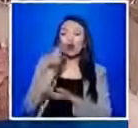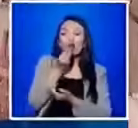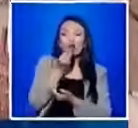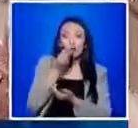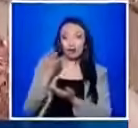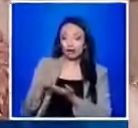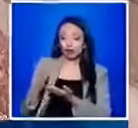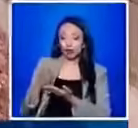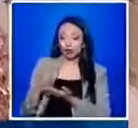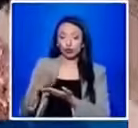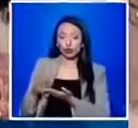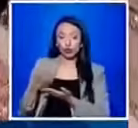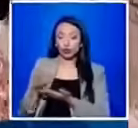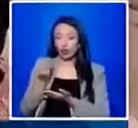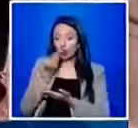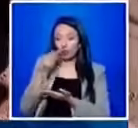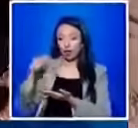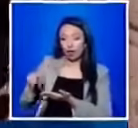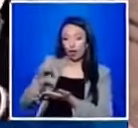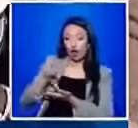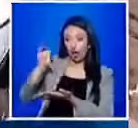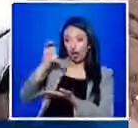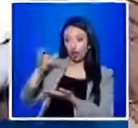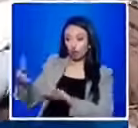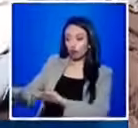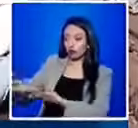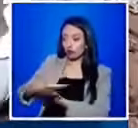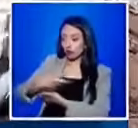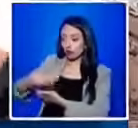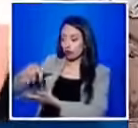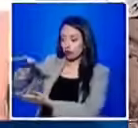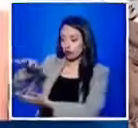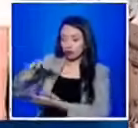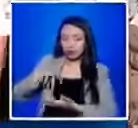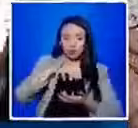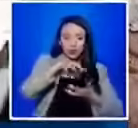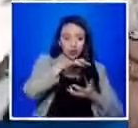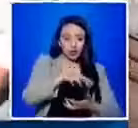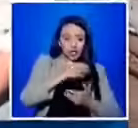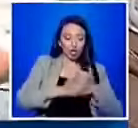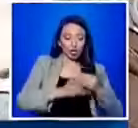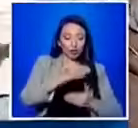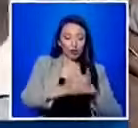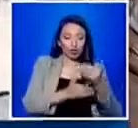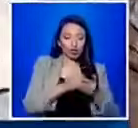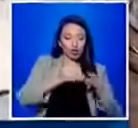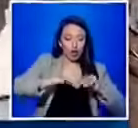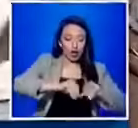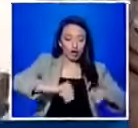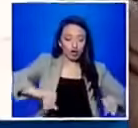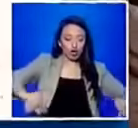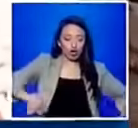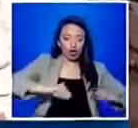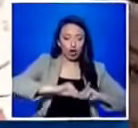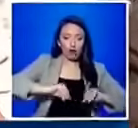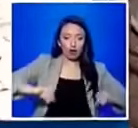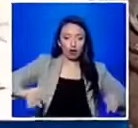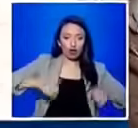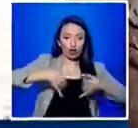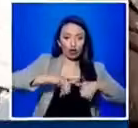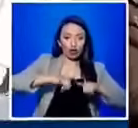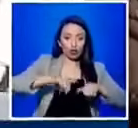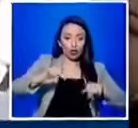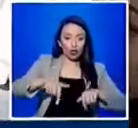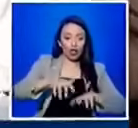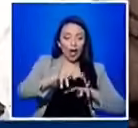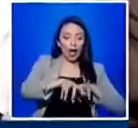son recolectados, luego procesados en un biodigestor y de esta manera consiguen el abono para continuar con la